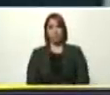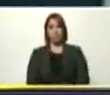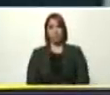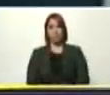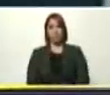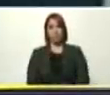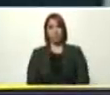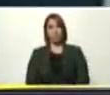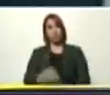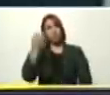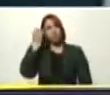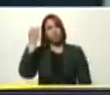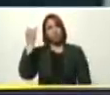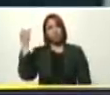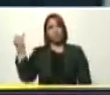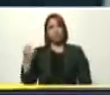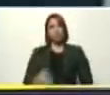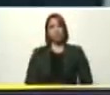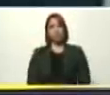lanzamos una idea